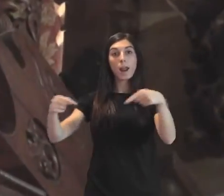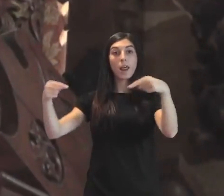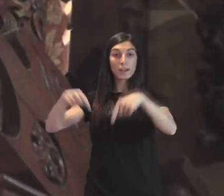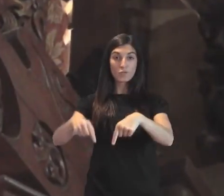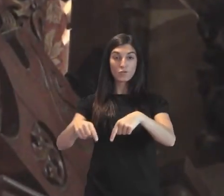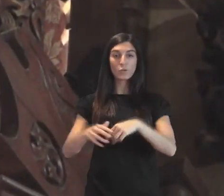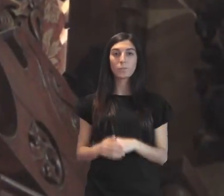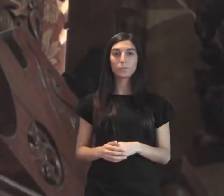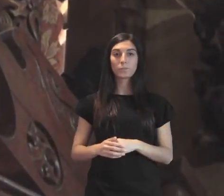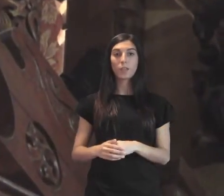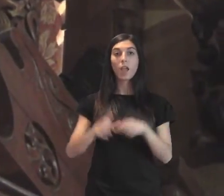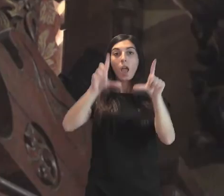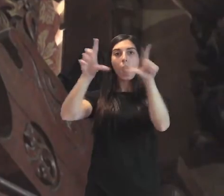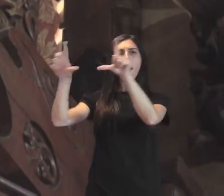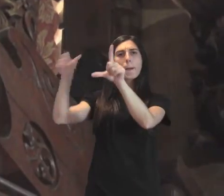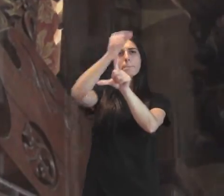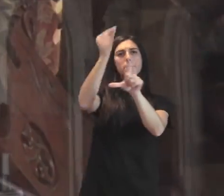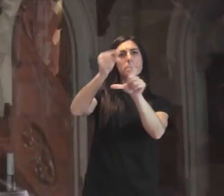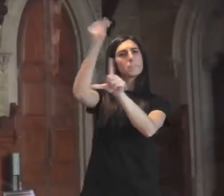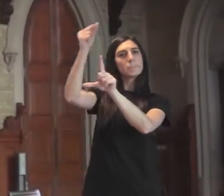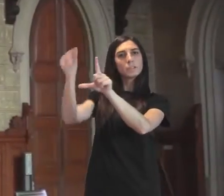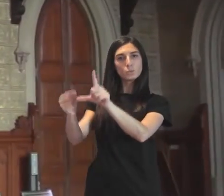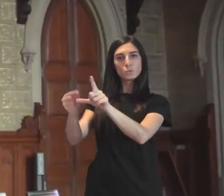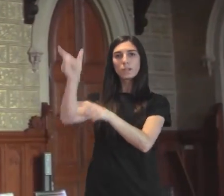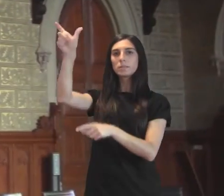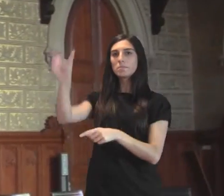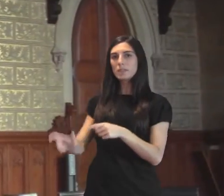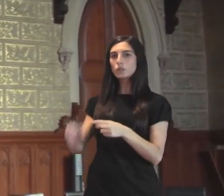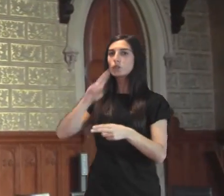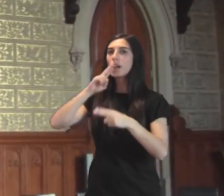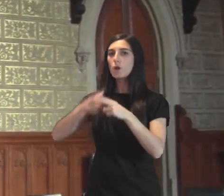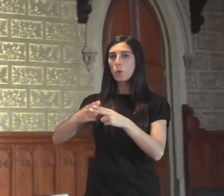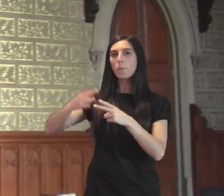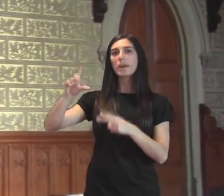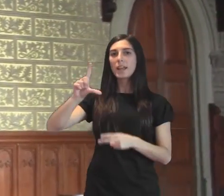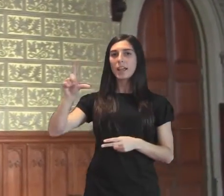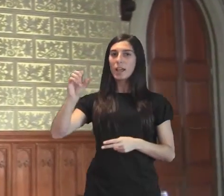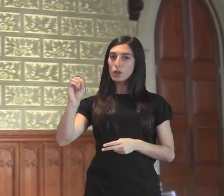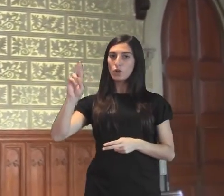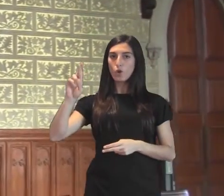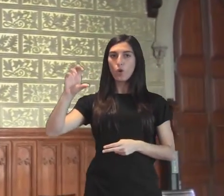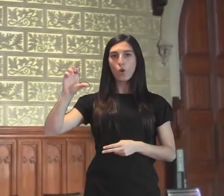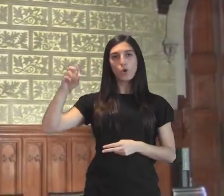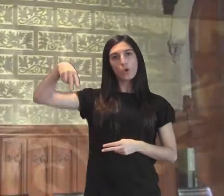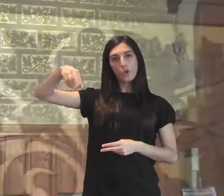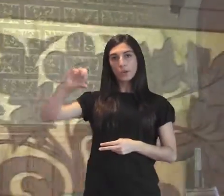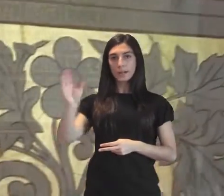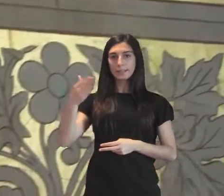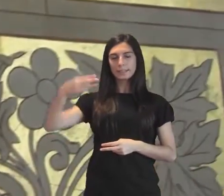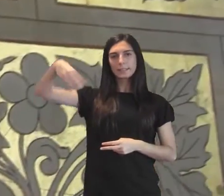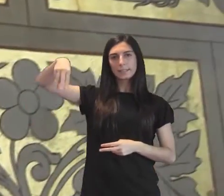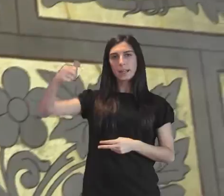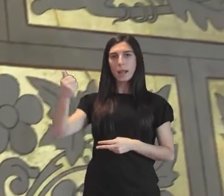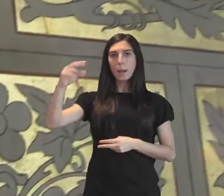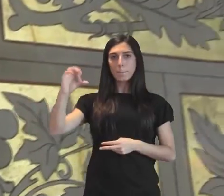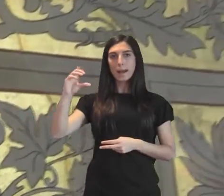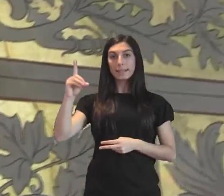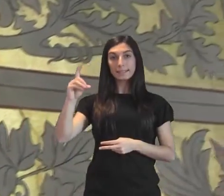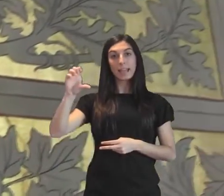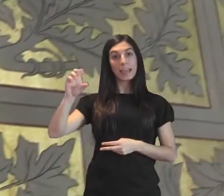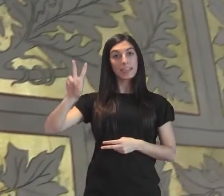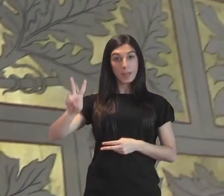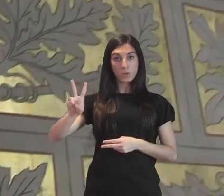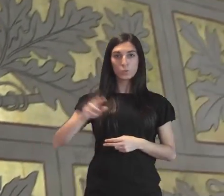zoomorfas diseñadas por Arnau. Y el paraninfo, gran espacio cuadrado con paredes pintadas que imitan sillares con decoración